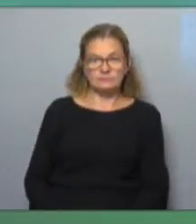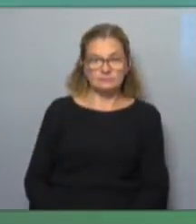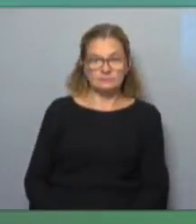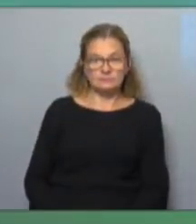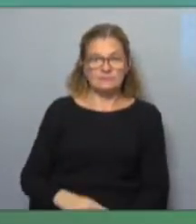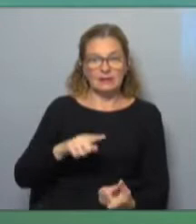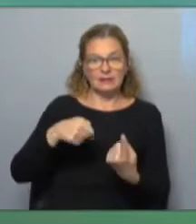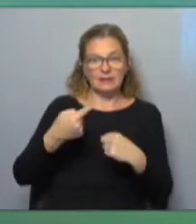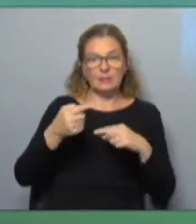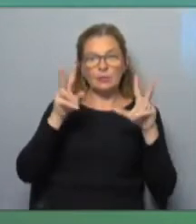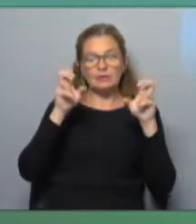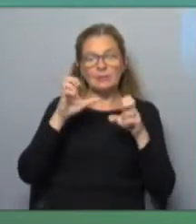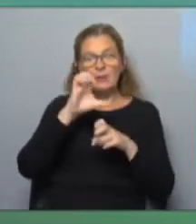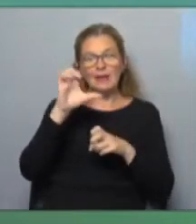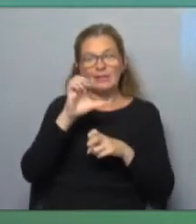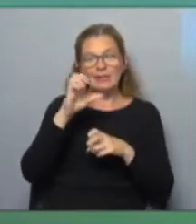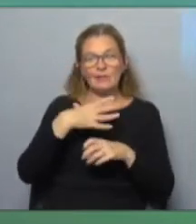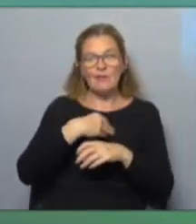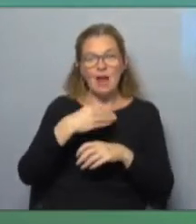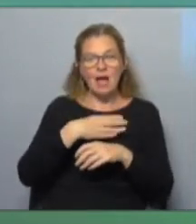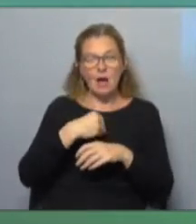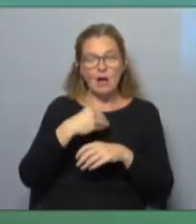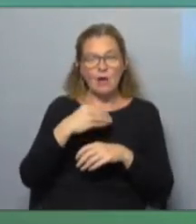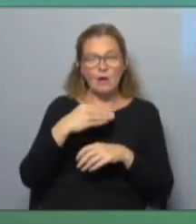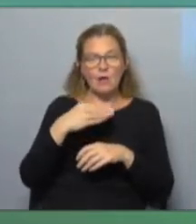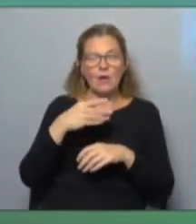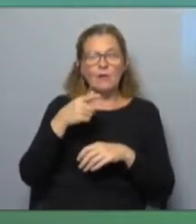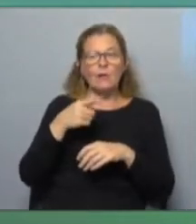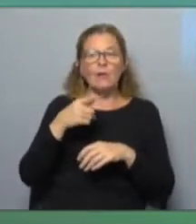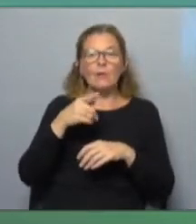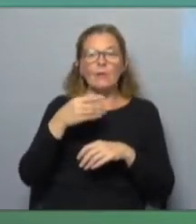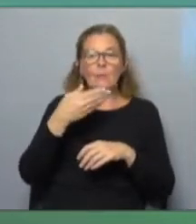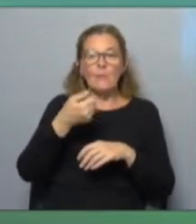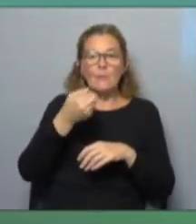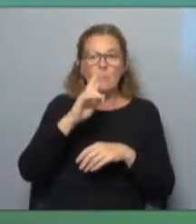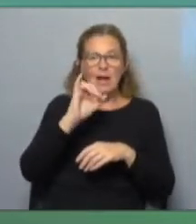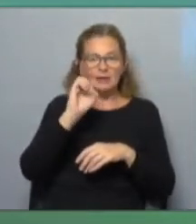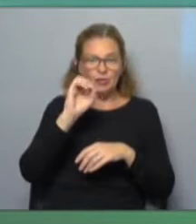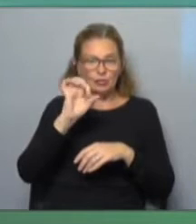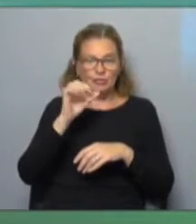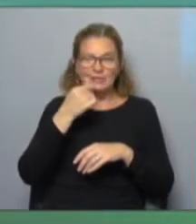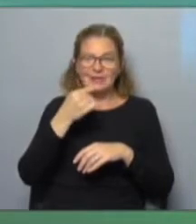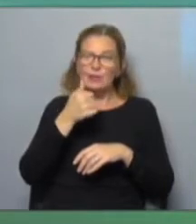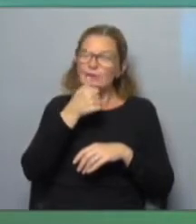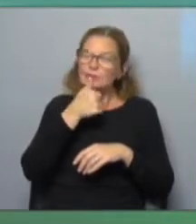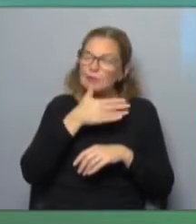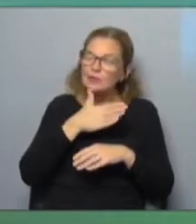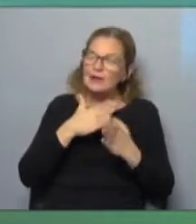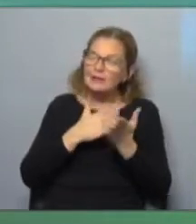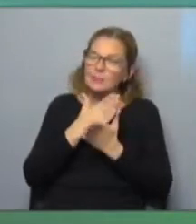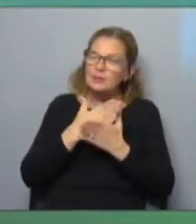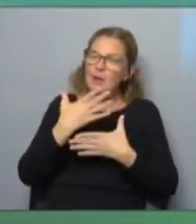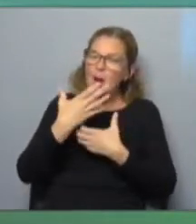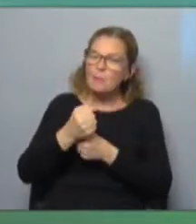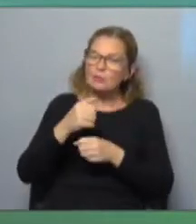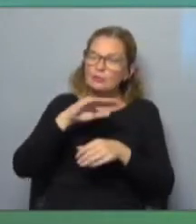Seguimos en tema. El edil del Partido Nacional, Javier Barrios Gómez, señaló que su partido históricamente apoyó